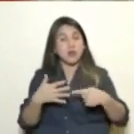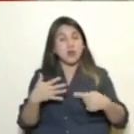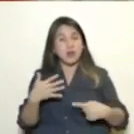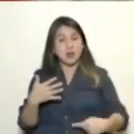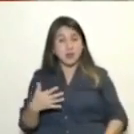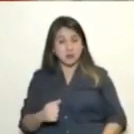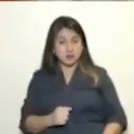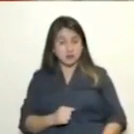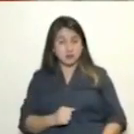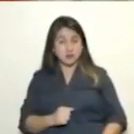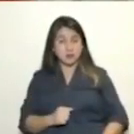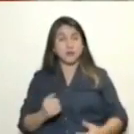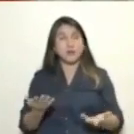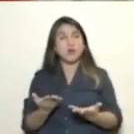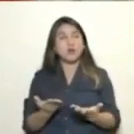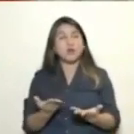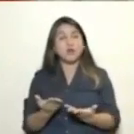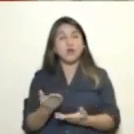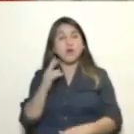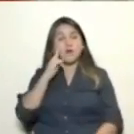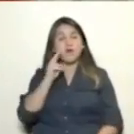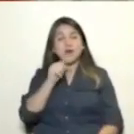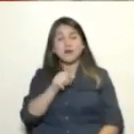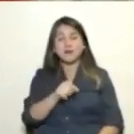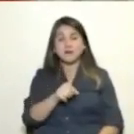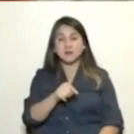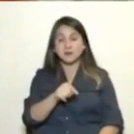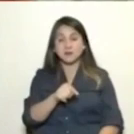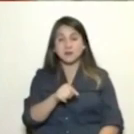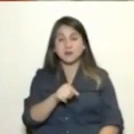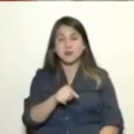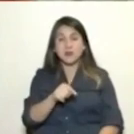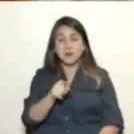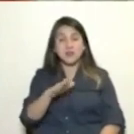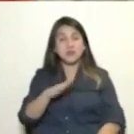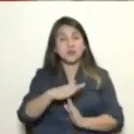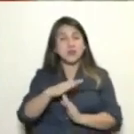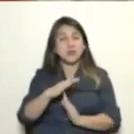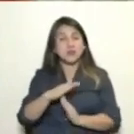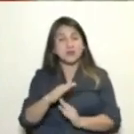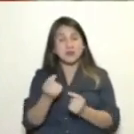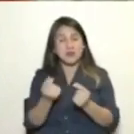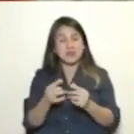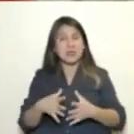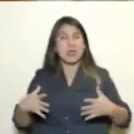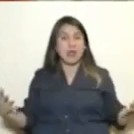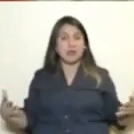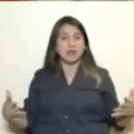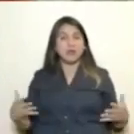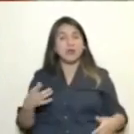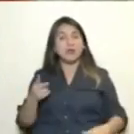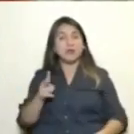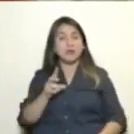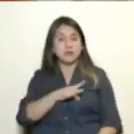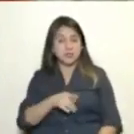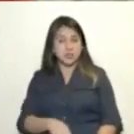etcétera. ¿Cómo abordar eso, que es un pendiente, parece, gigante de